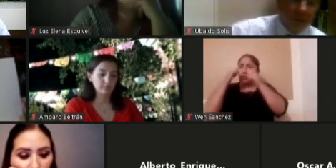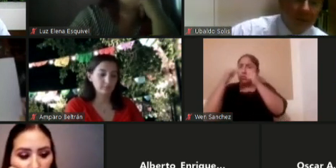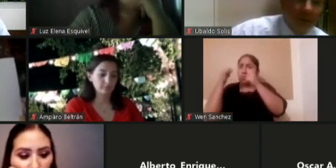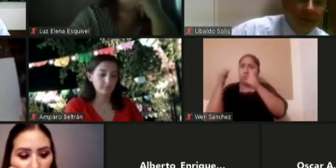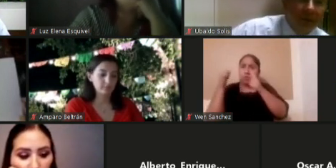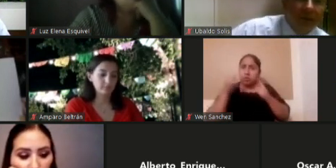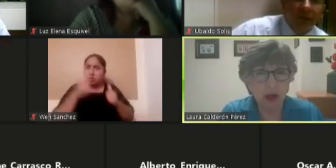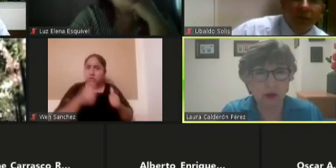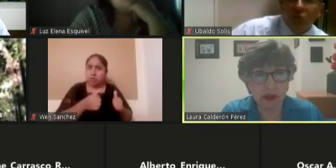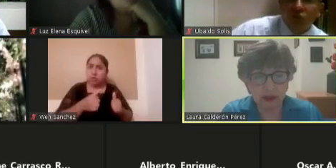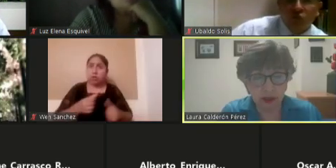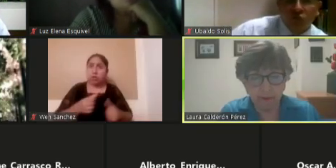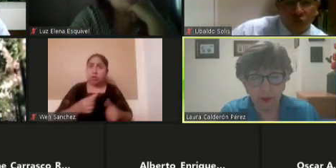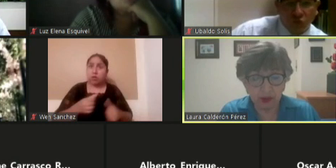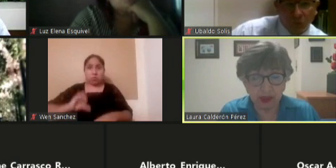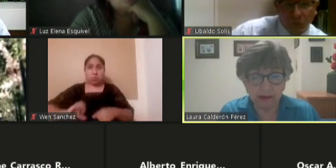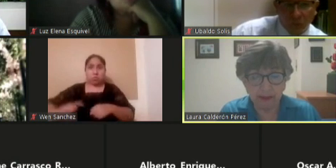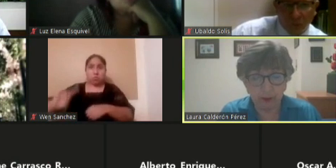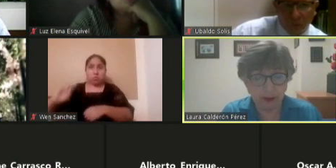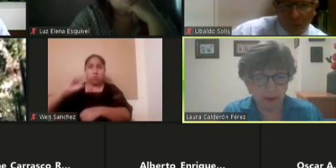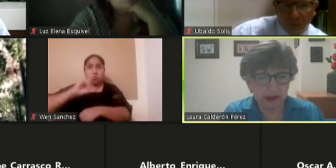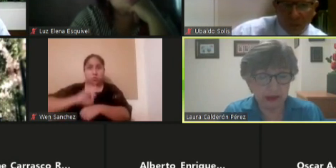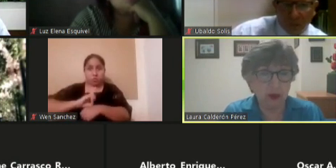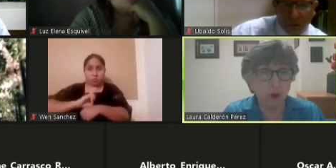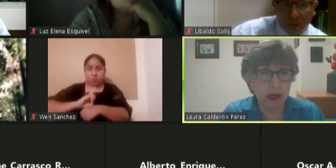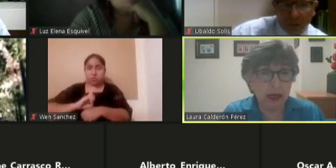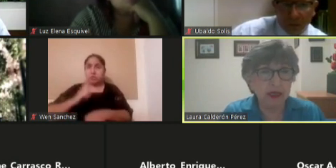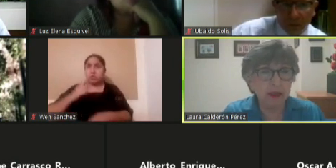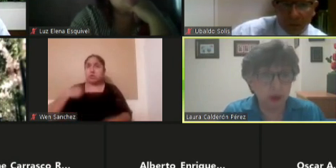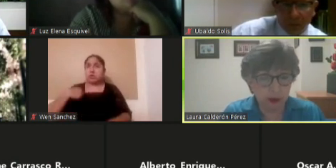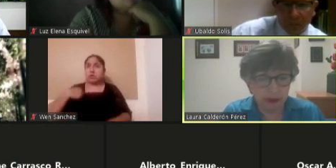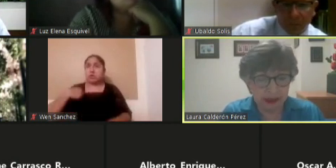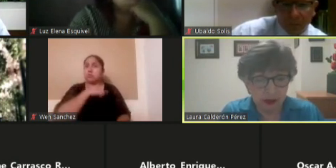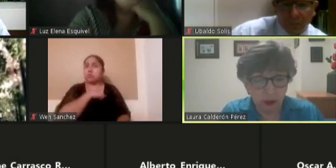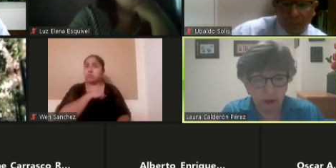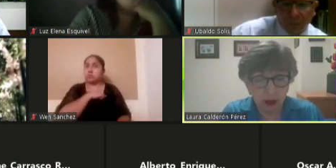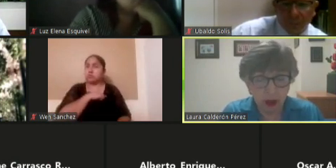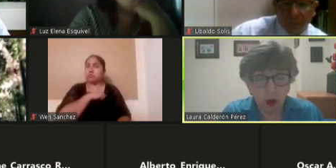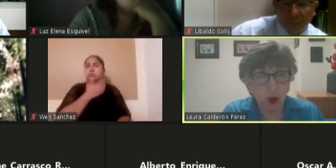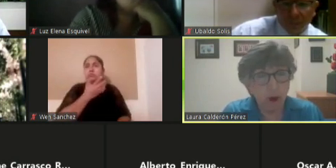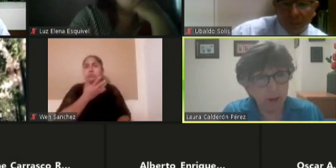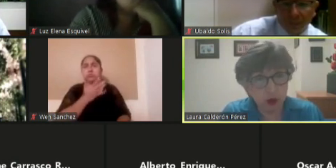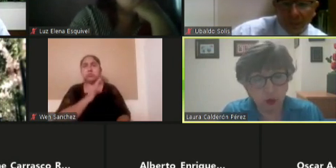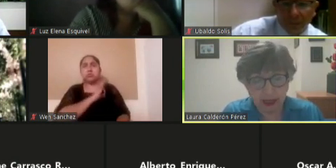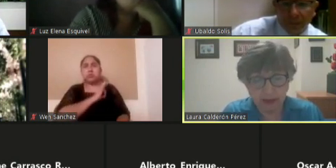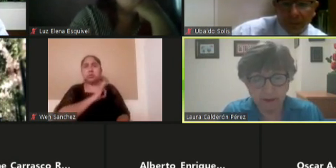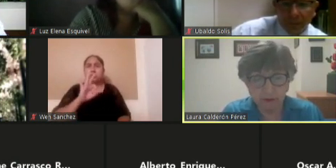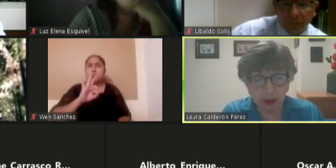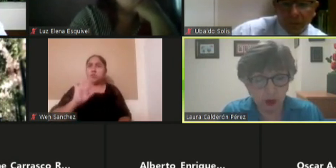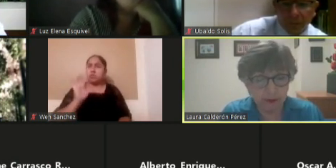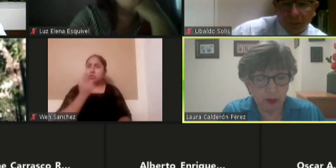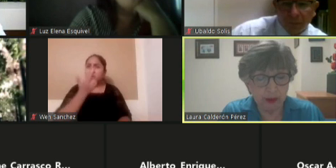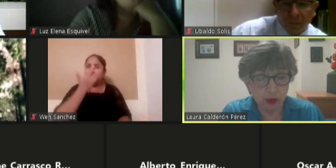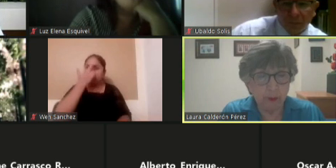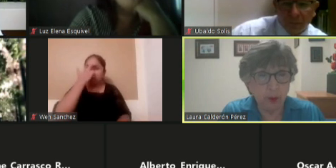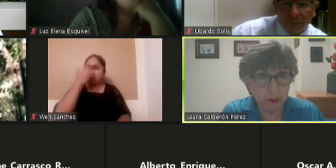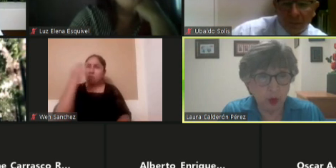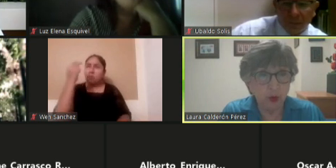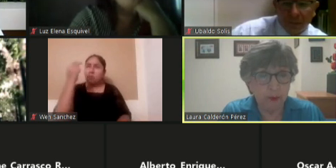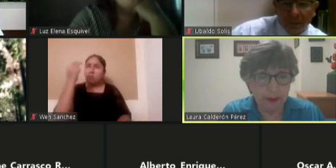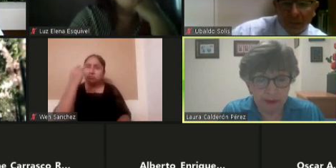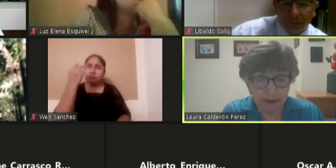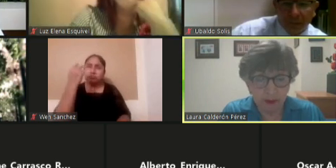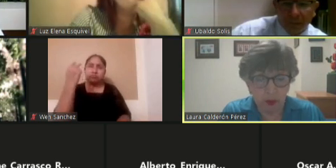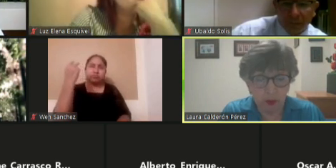señores regidores, considero importante podamos hacer una introspección como ciudad sobre nuestro